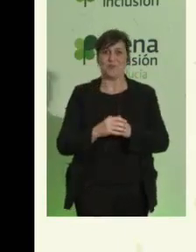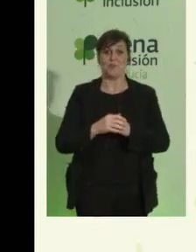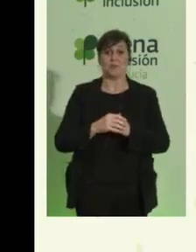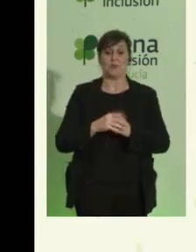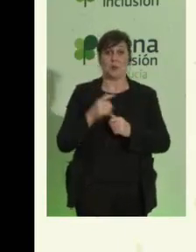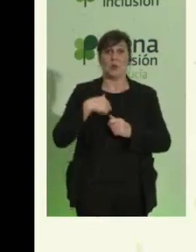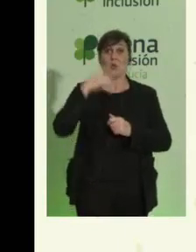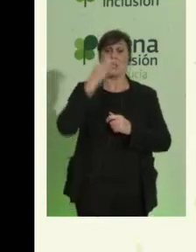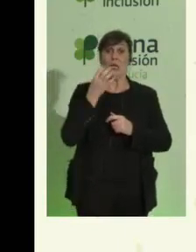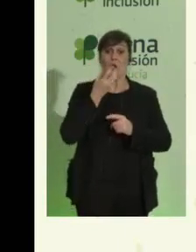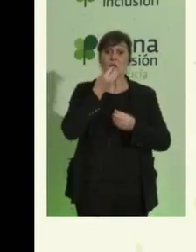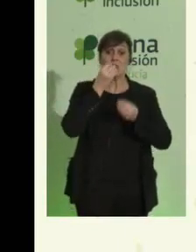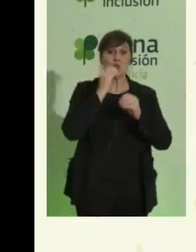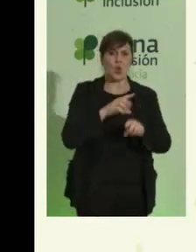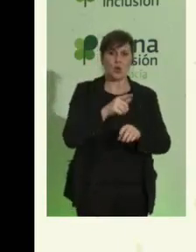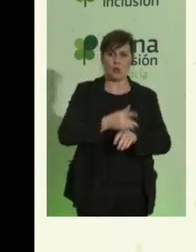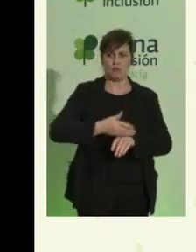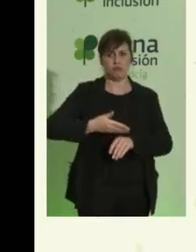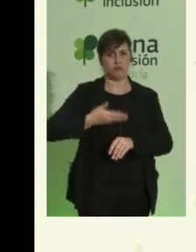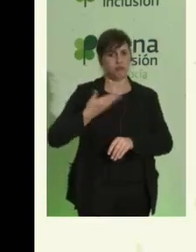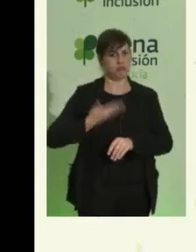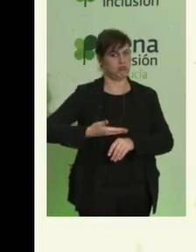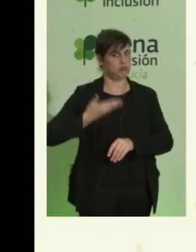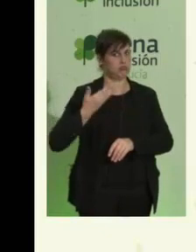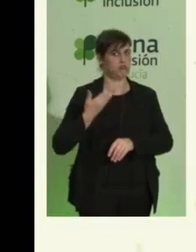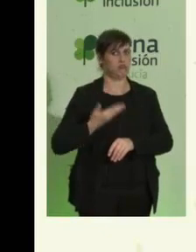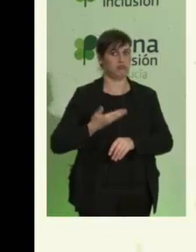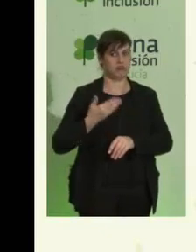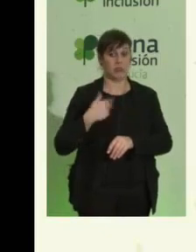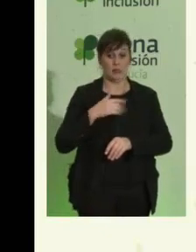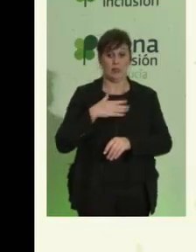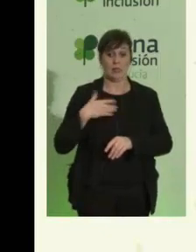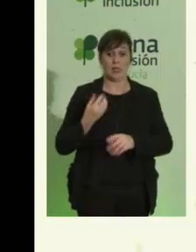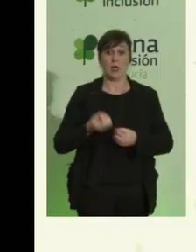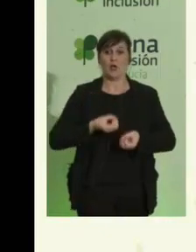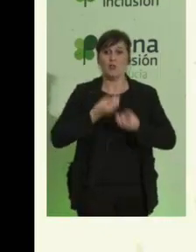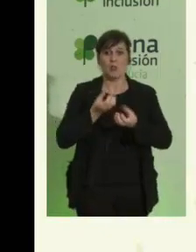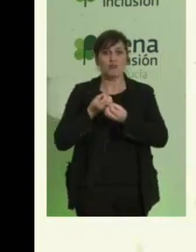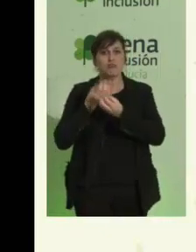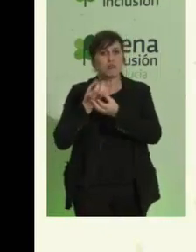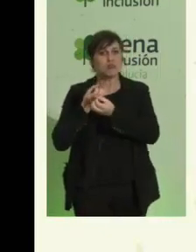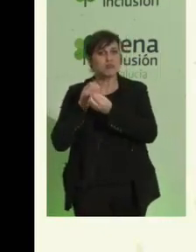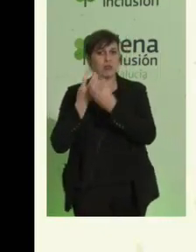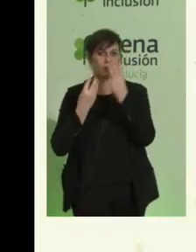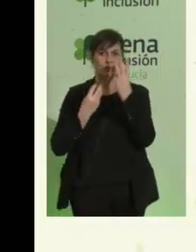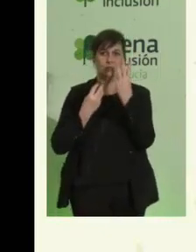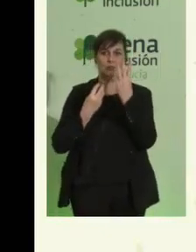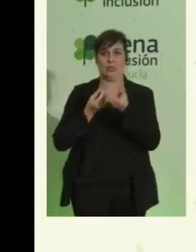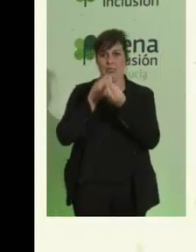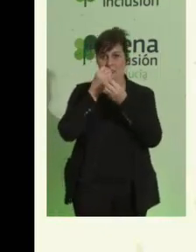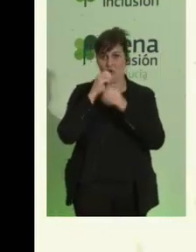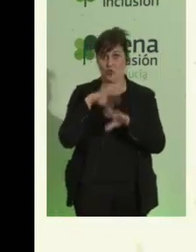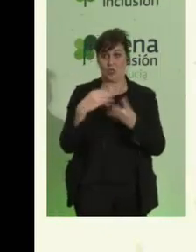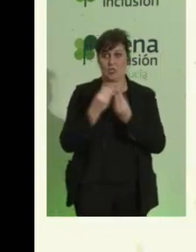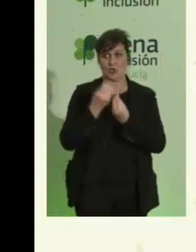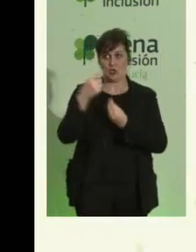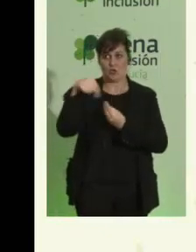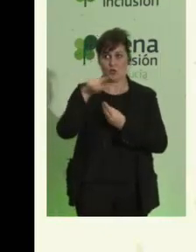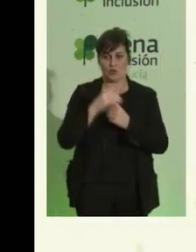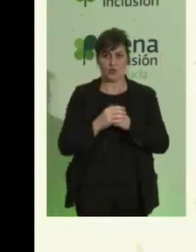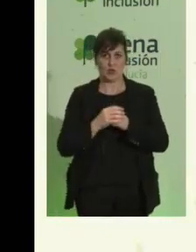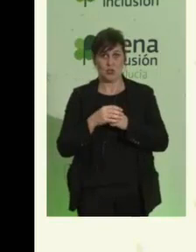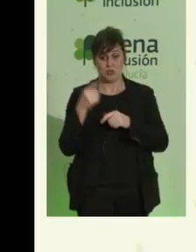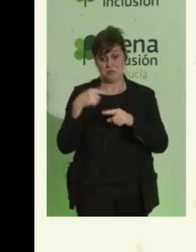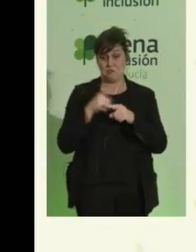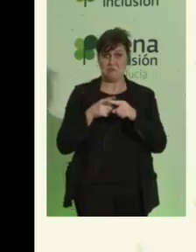muy potentes y quiero compartir tres historias con todos los asistentes hoy en esta media hora